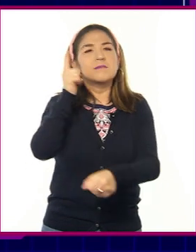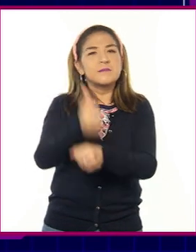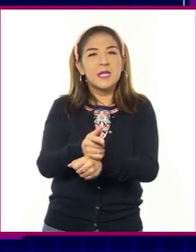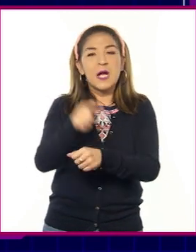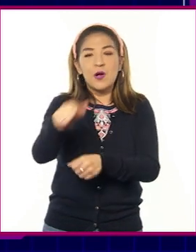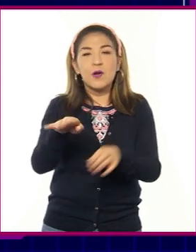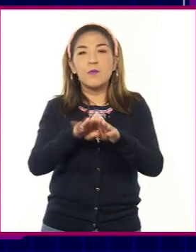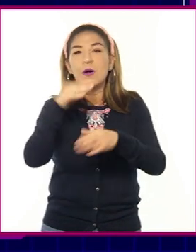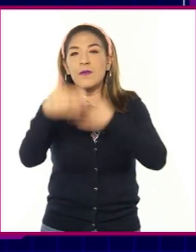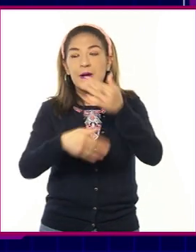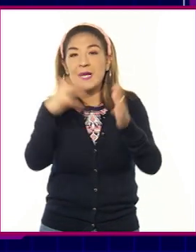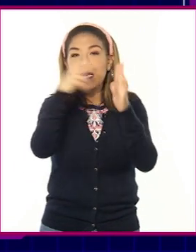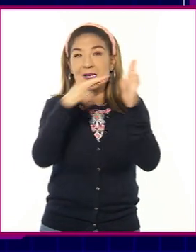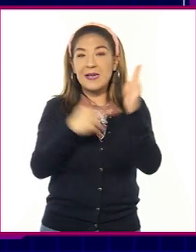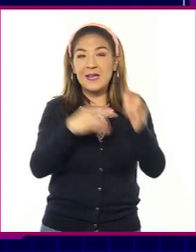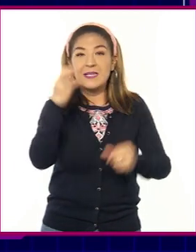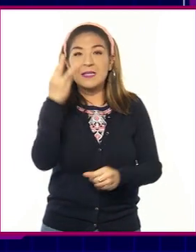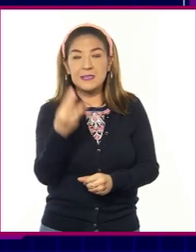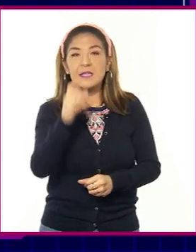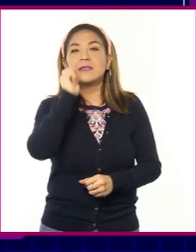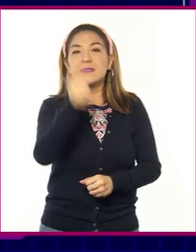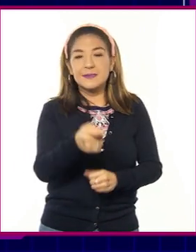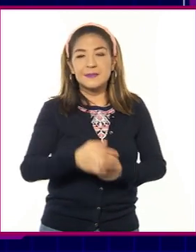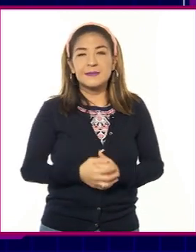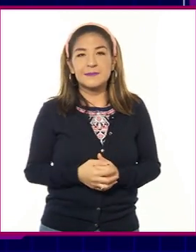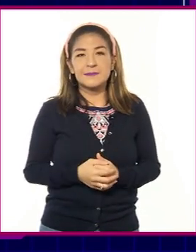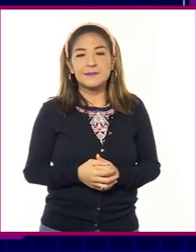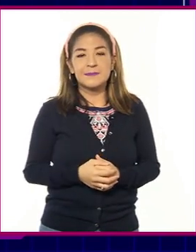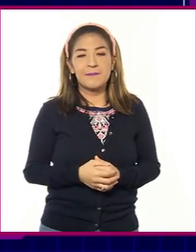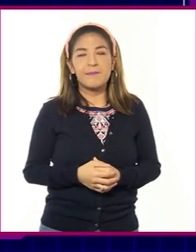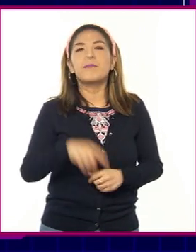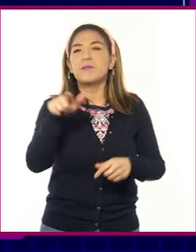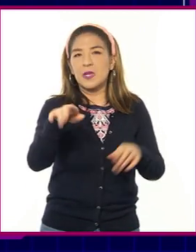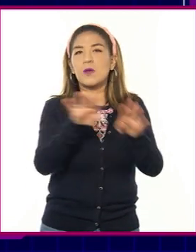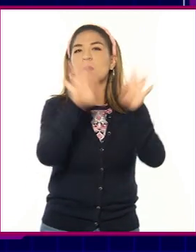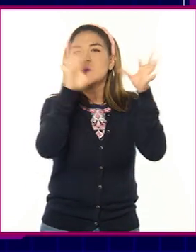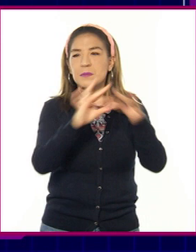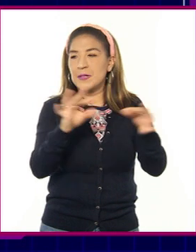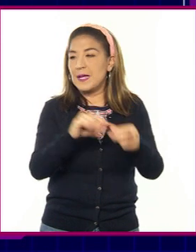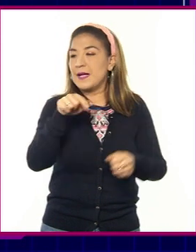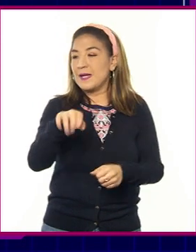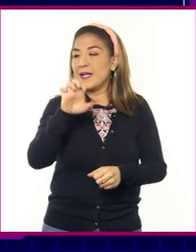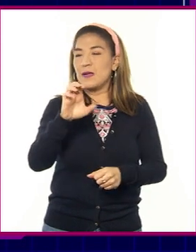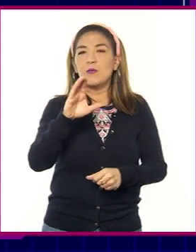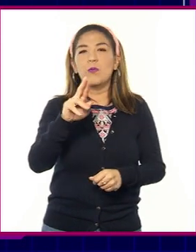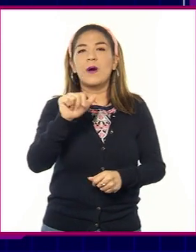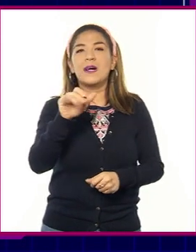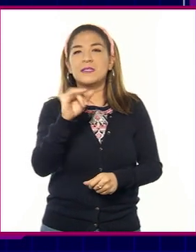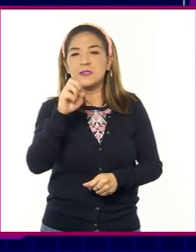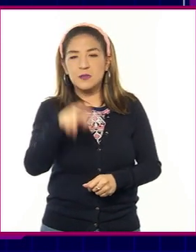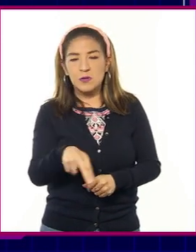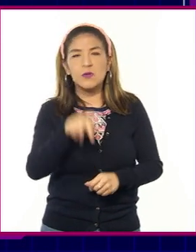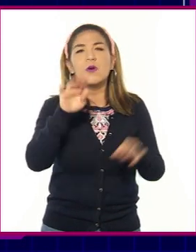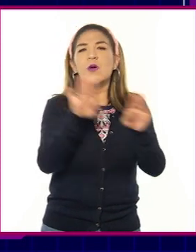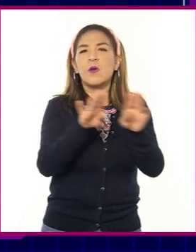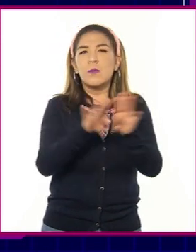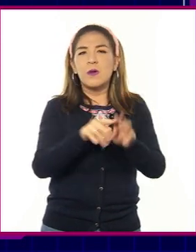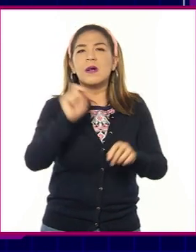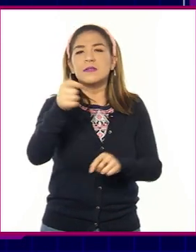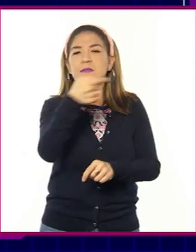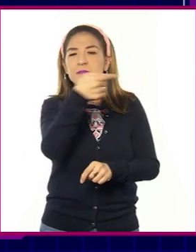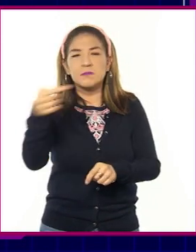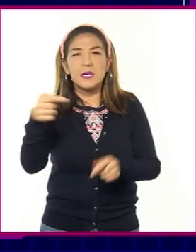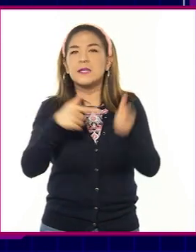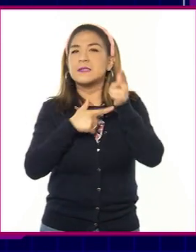que el procedimiento de la regla de 3 se basa precisamente en el planteamiento de la ecuación. Ambos procedimientos tienen